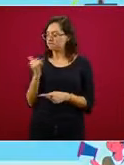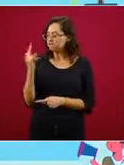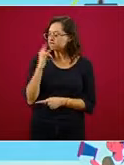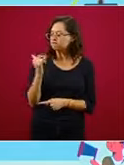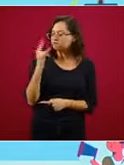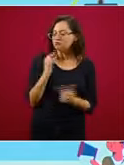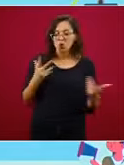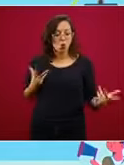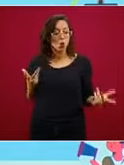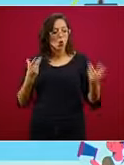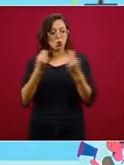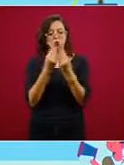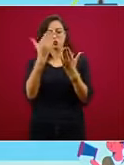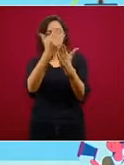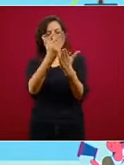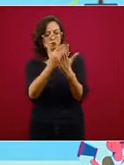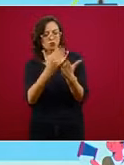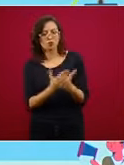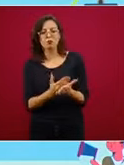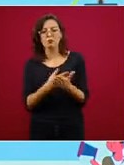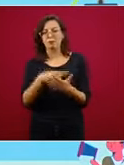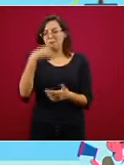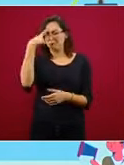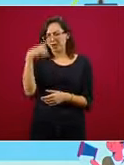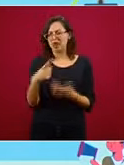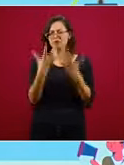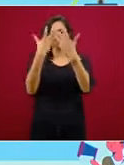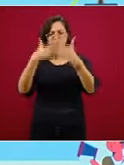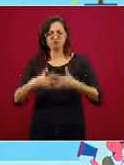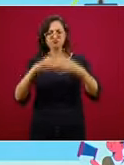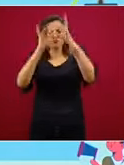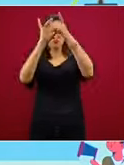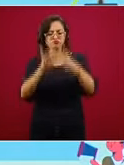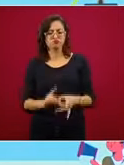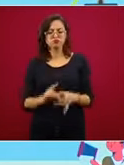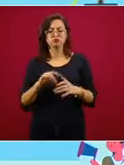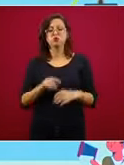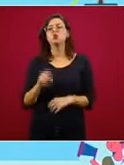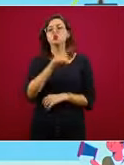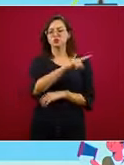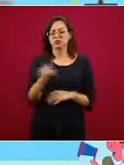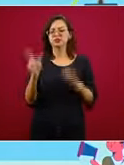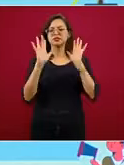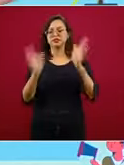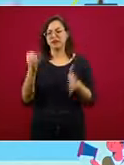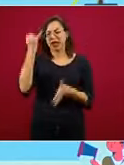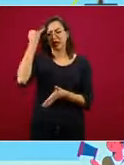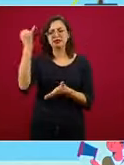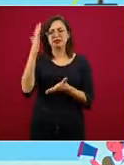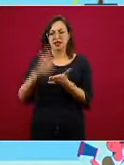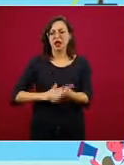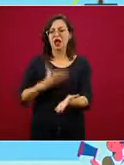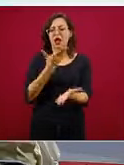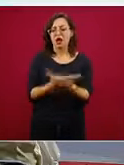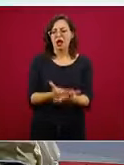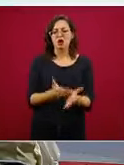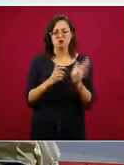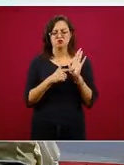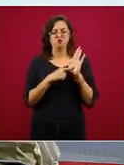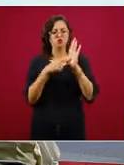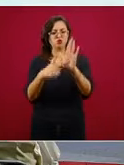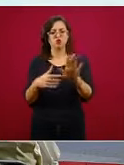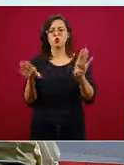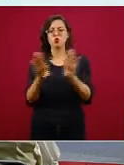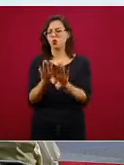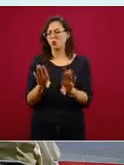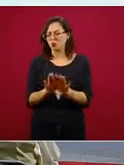generar unos lineamientos que articulen estas iniciativas. Iniciativas como la que ustedes ya conocen, se presentó aquí ya hace algunas semanas